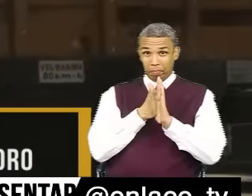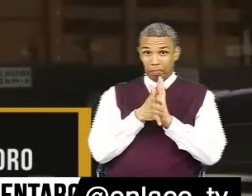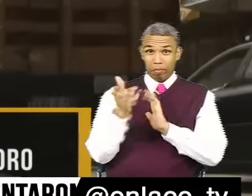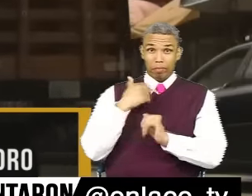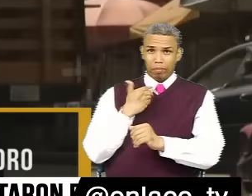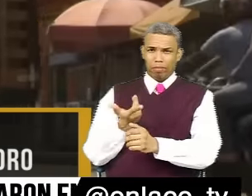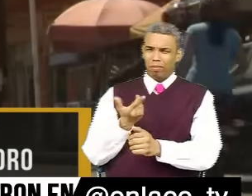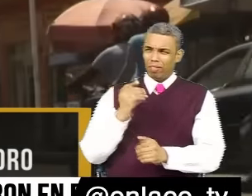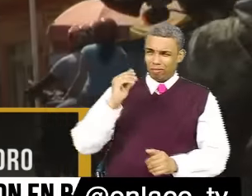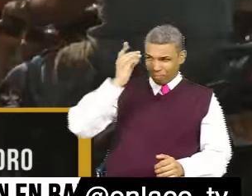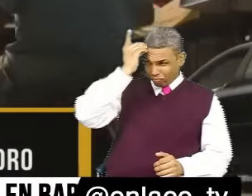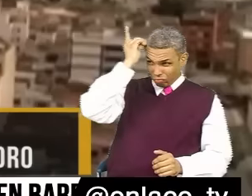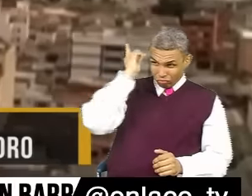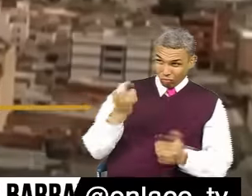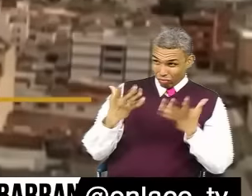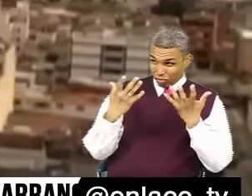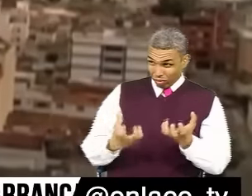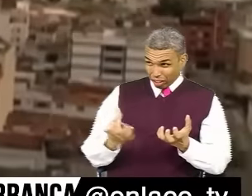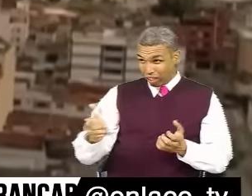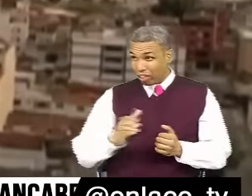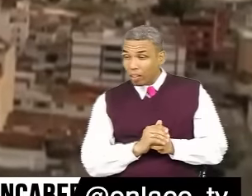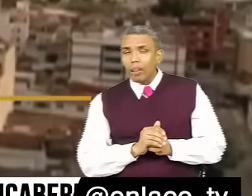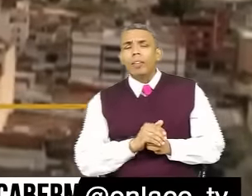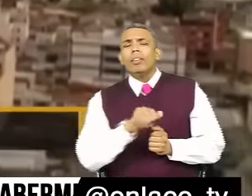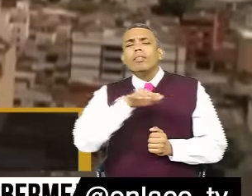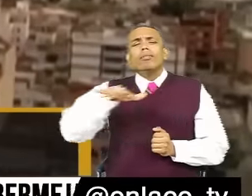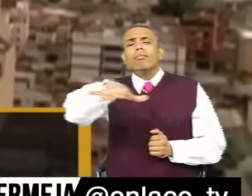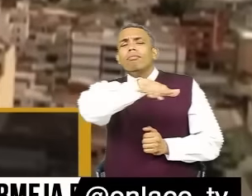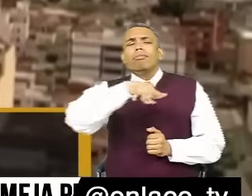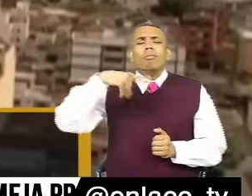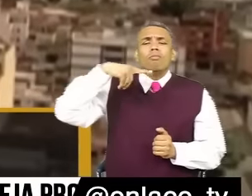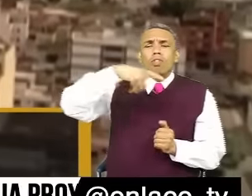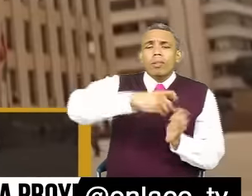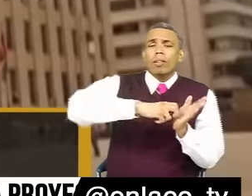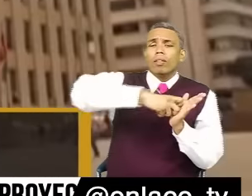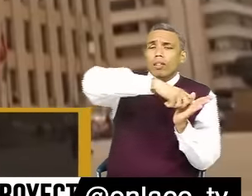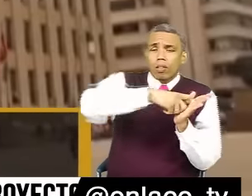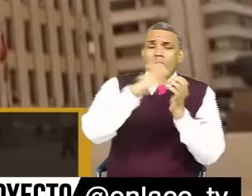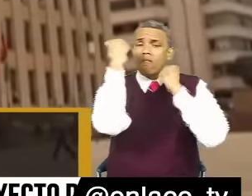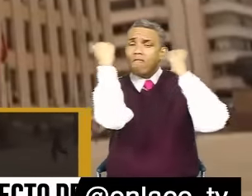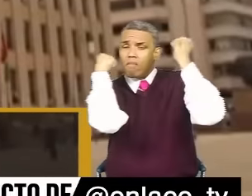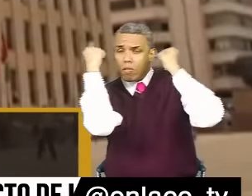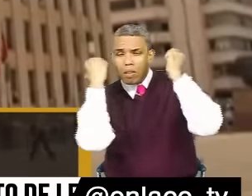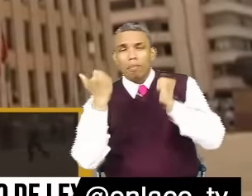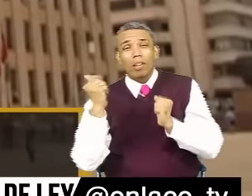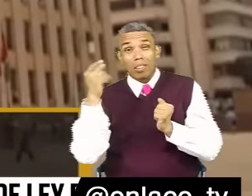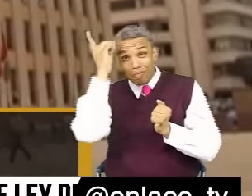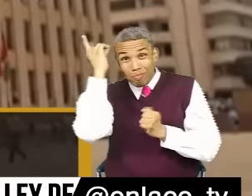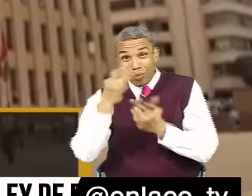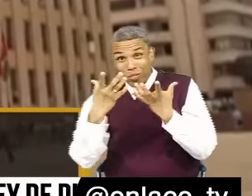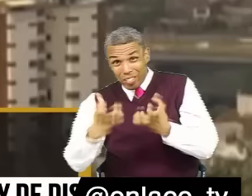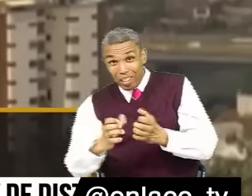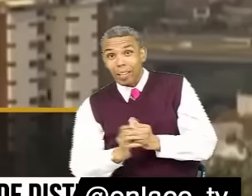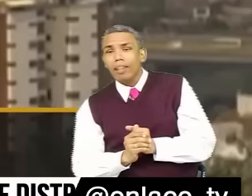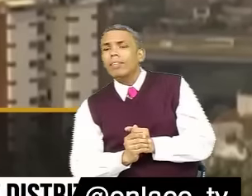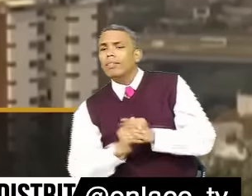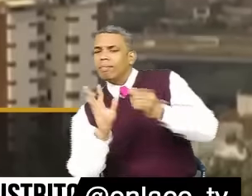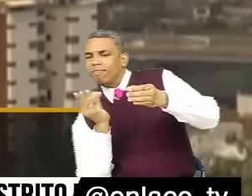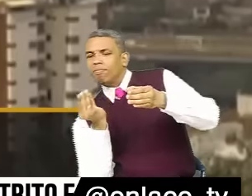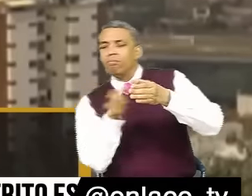del alcalde de Barranca Bermeja, Darío Echeverri Serrano, de llevar al puerto petrolero al seno del área metropolitana de Bucaramanga. El turno para decir que no a